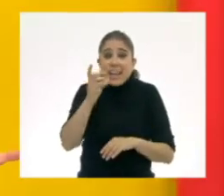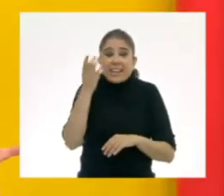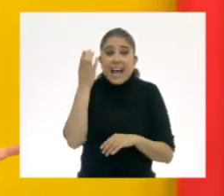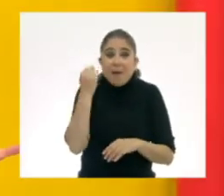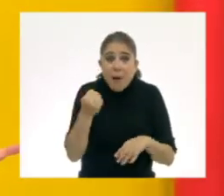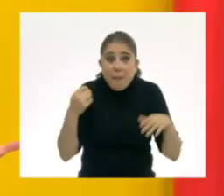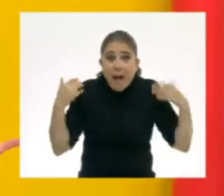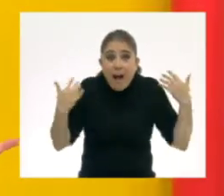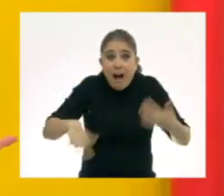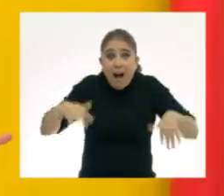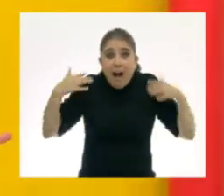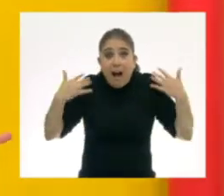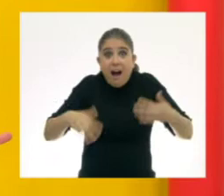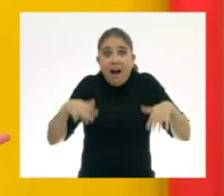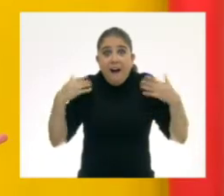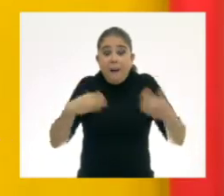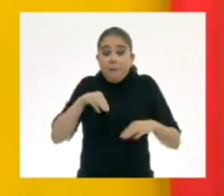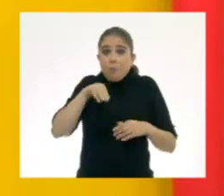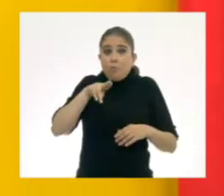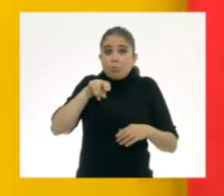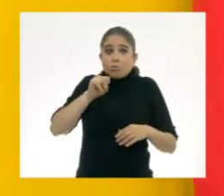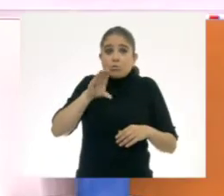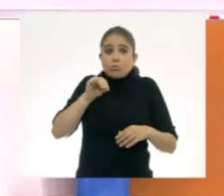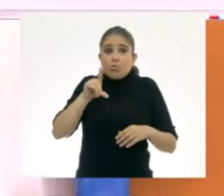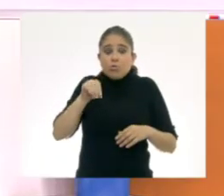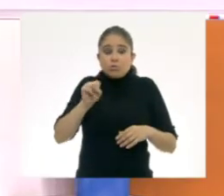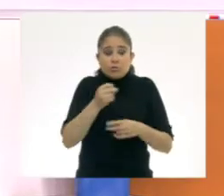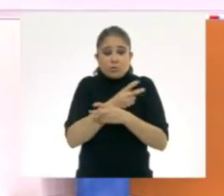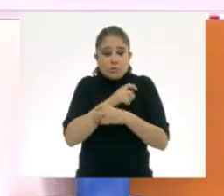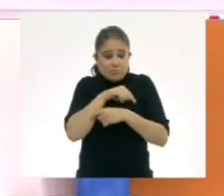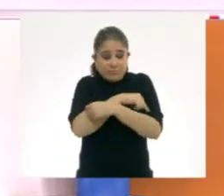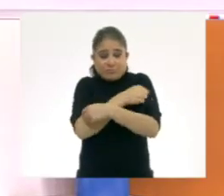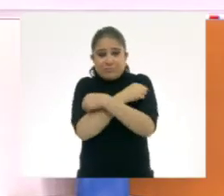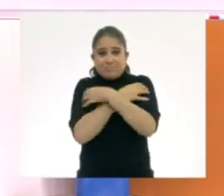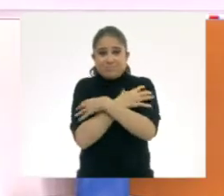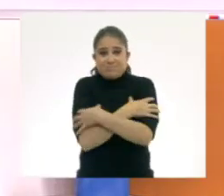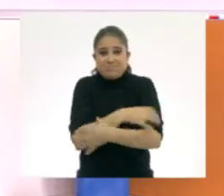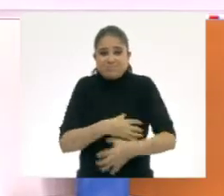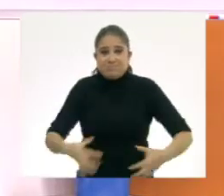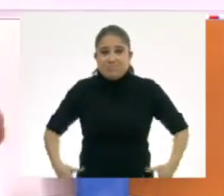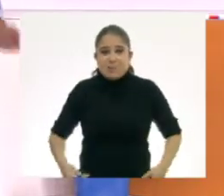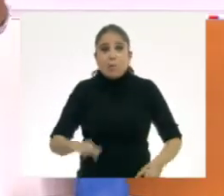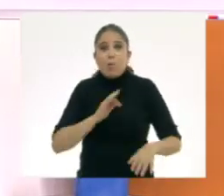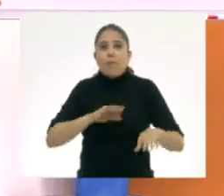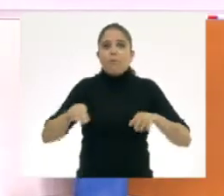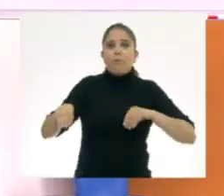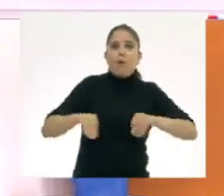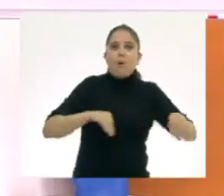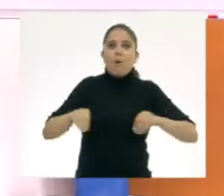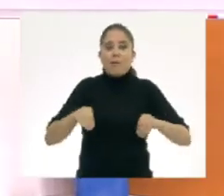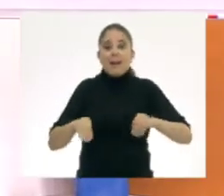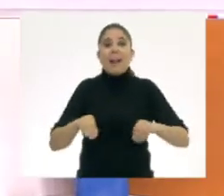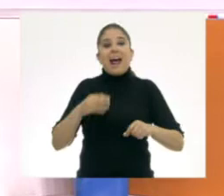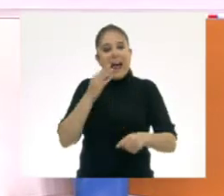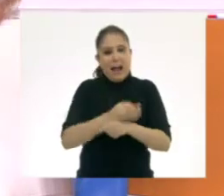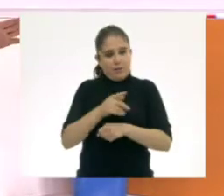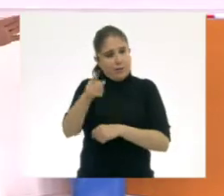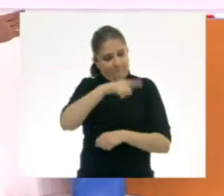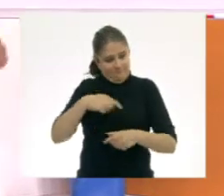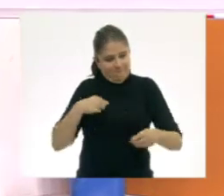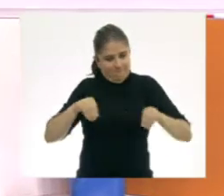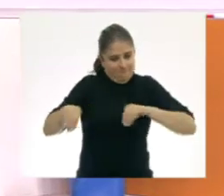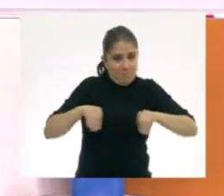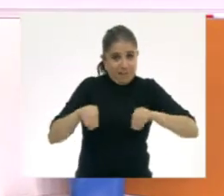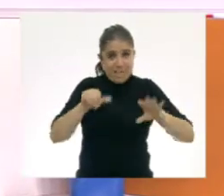¡639 músculos! Imagínense, chicos, tienen 639 y ustedes con estos pueden hacer todo y para eso los vamos a poner en acción